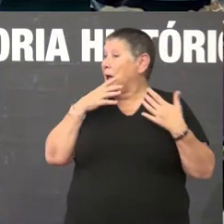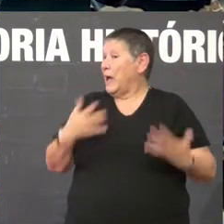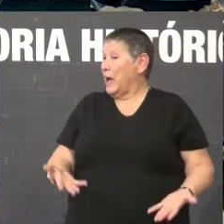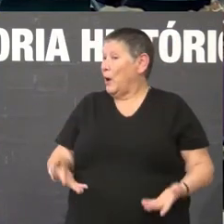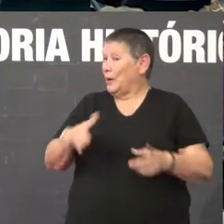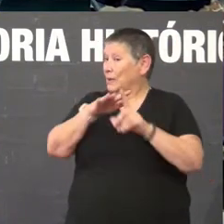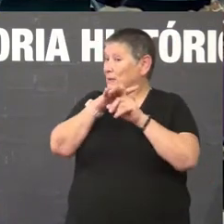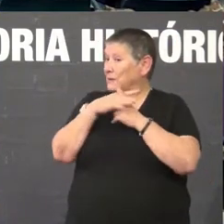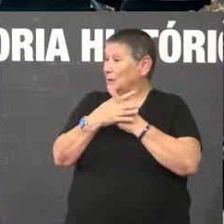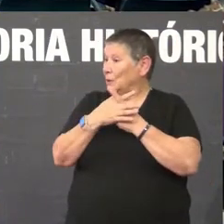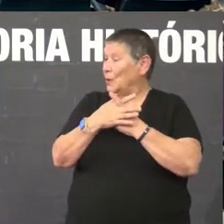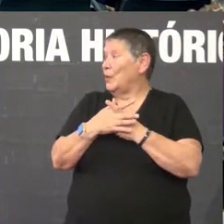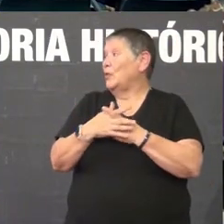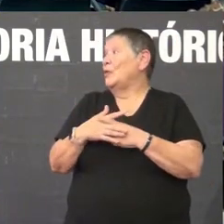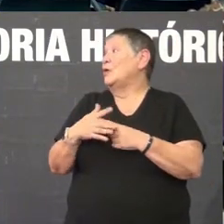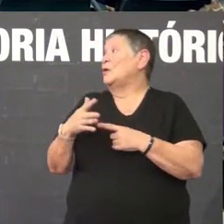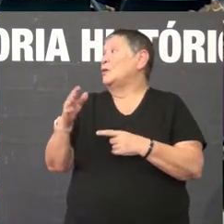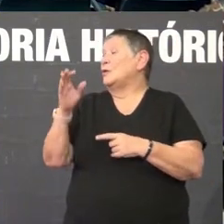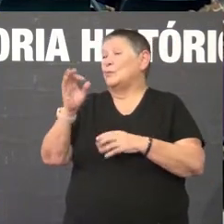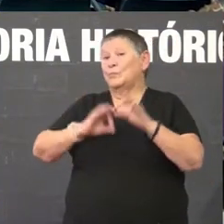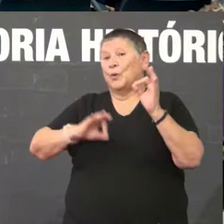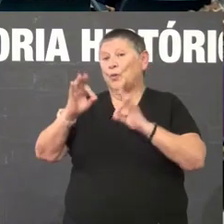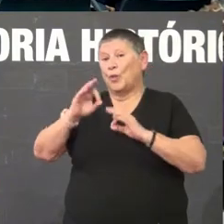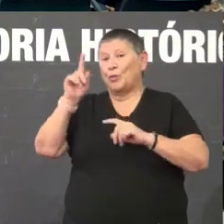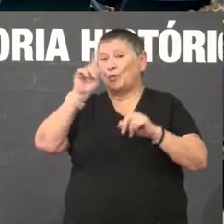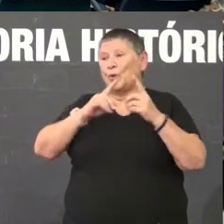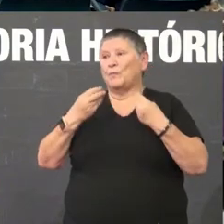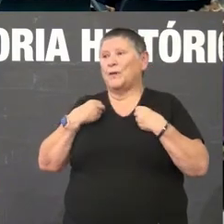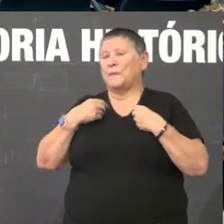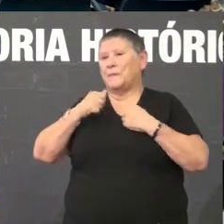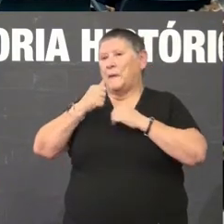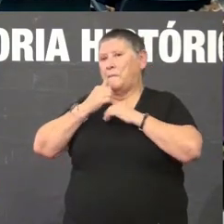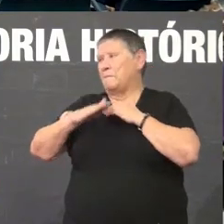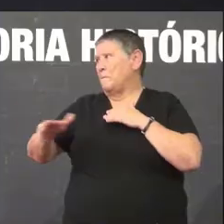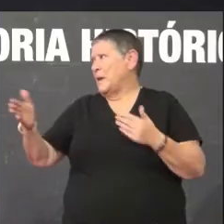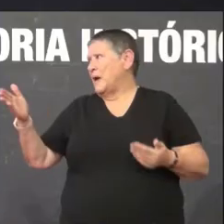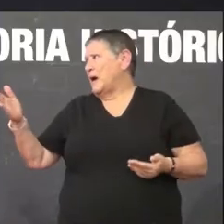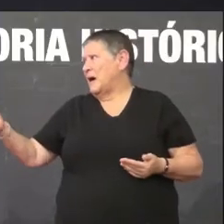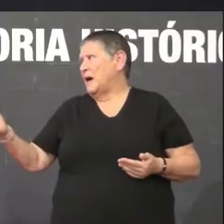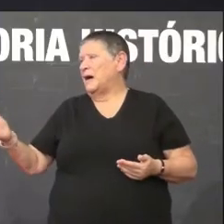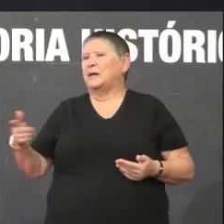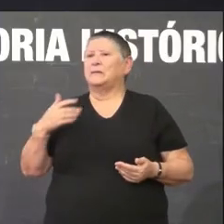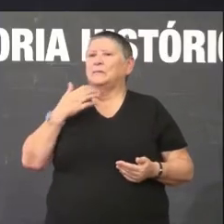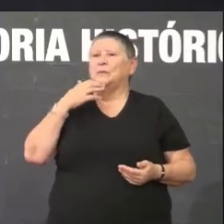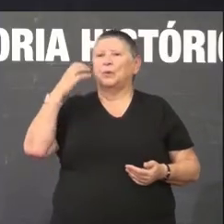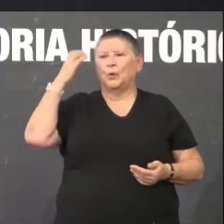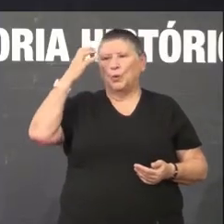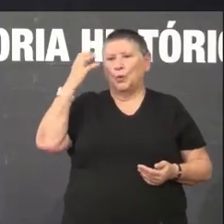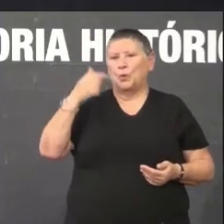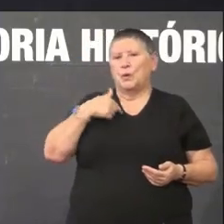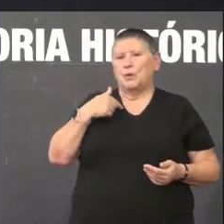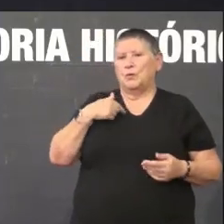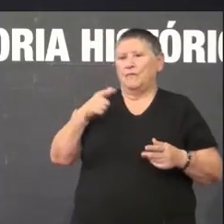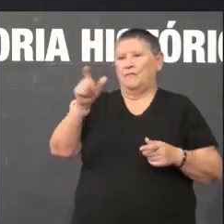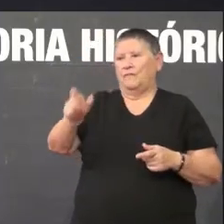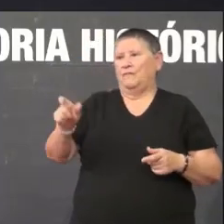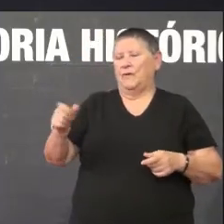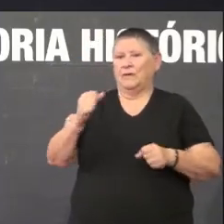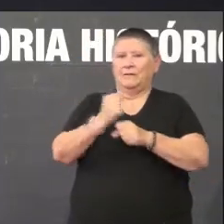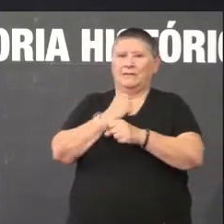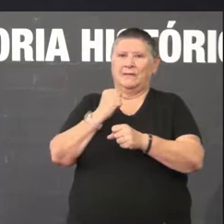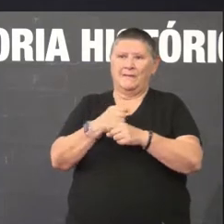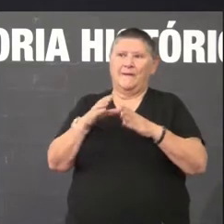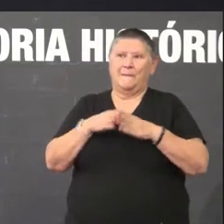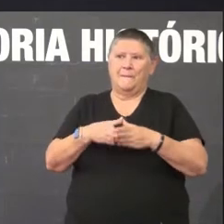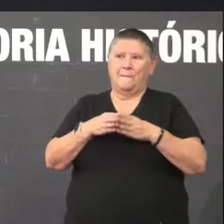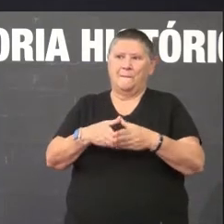estamos vivindo e, por exemplo, dos problemas que vivimos no mar, que eu, sendo de Coruña e de familia mariñeira, aféctame